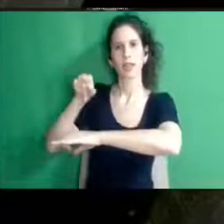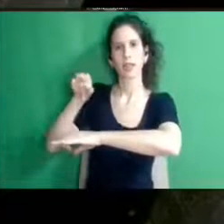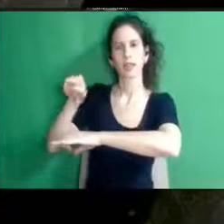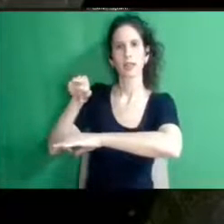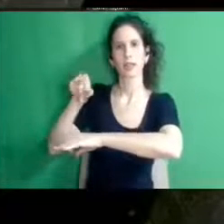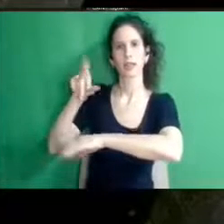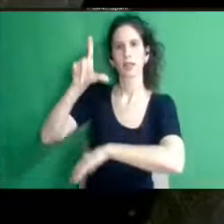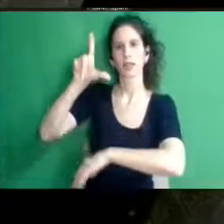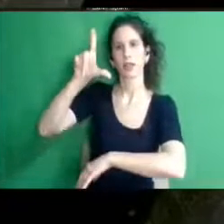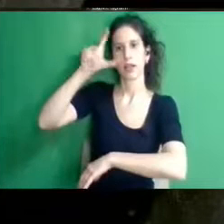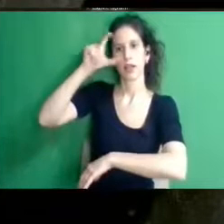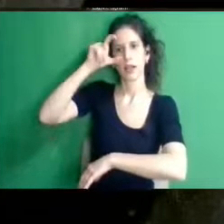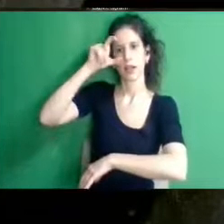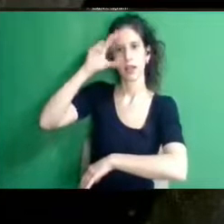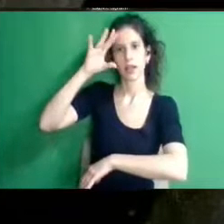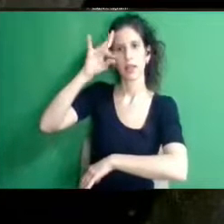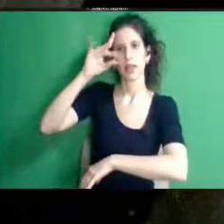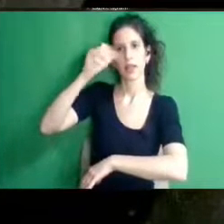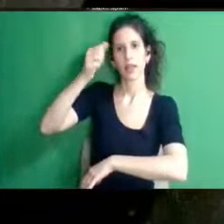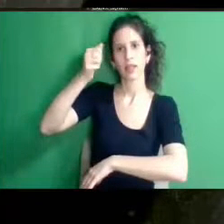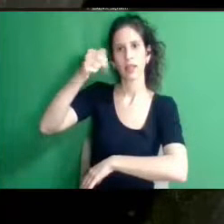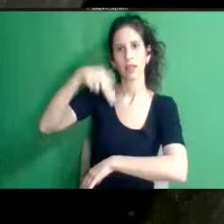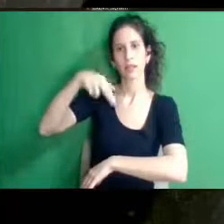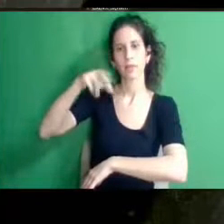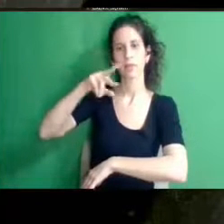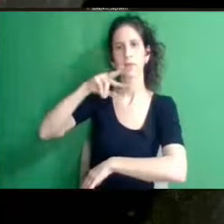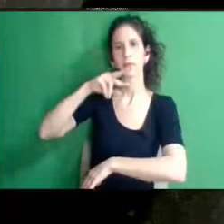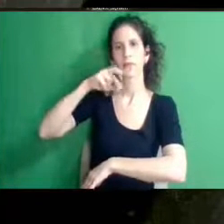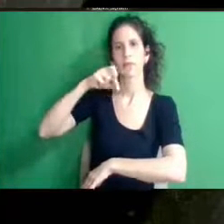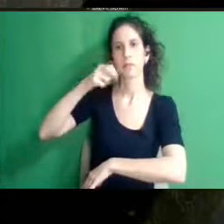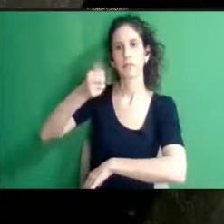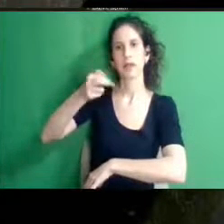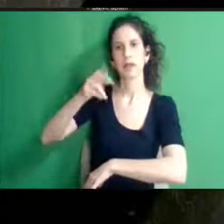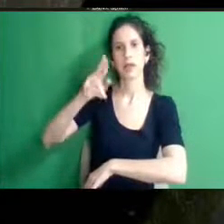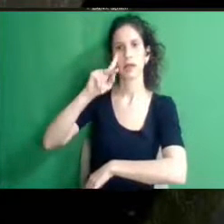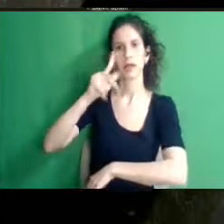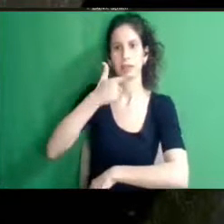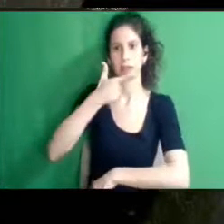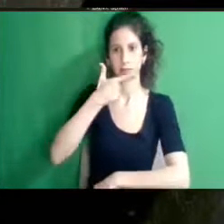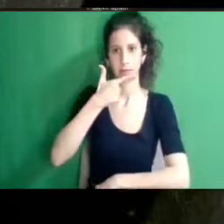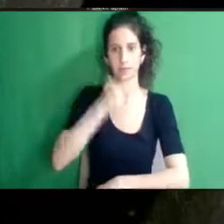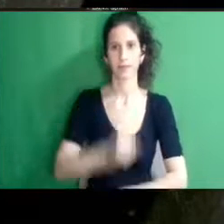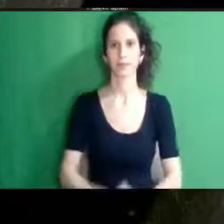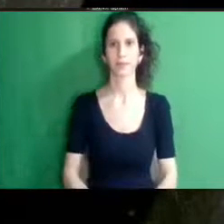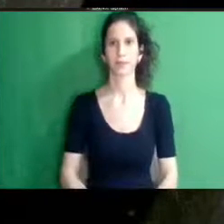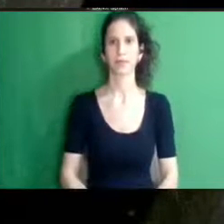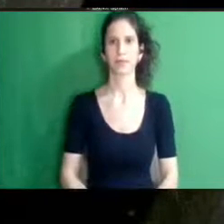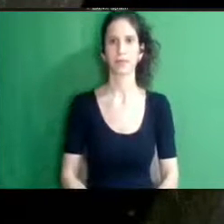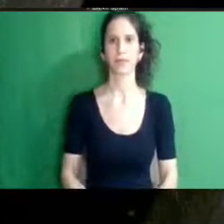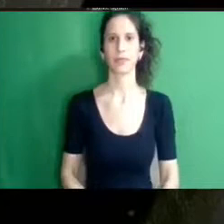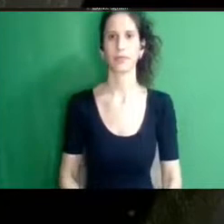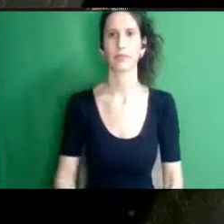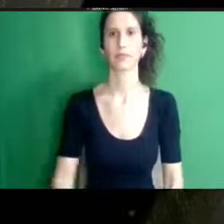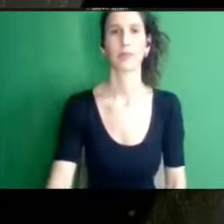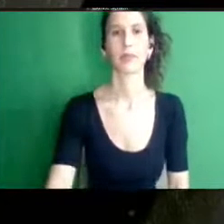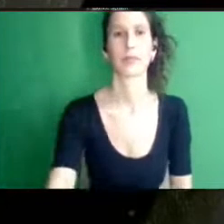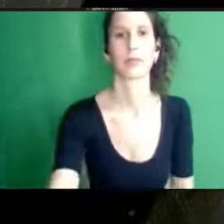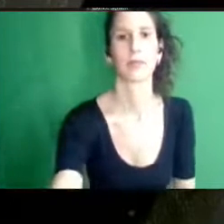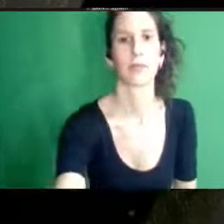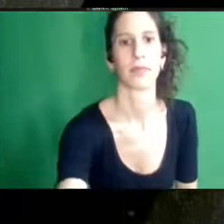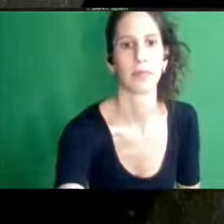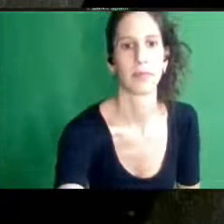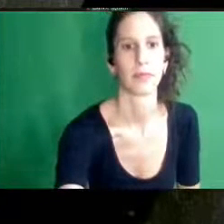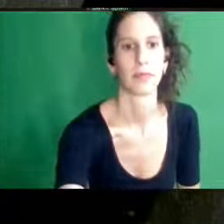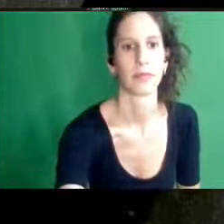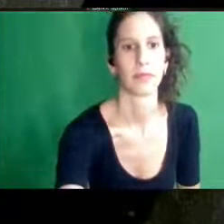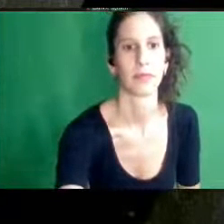No sé, Ricardo, si querés que yo te pase la presentación, ¿la querés pasar la voz? Eso, no, prefiero que la pases tú, Cecilia. Bueno, ¿la pueden poner, por